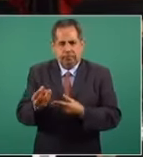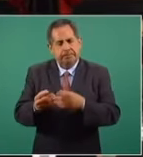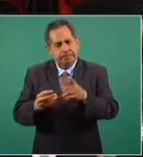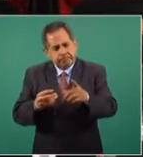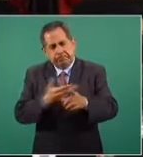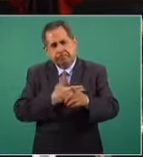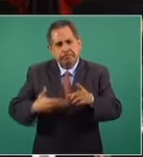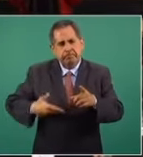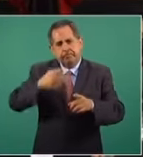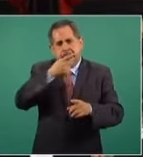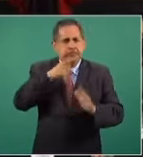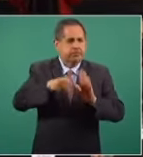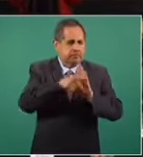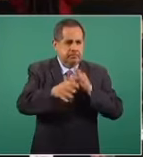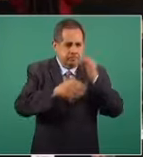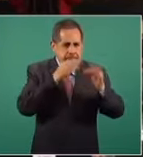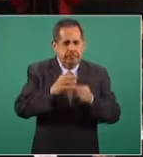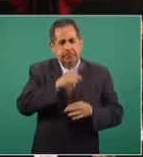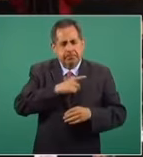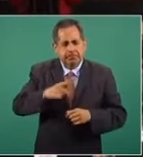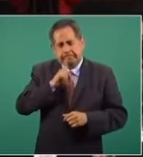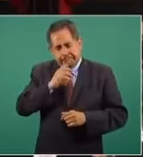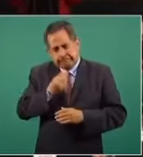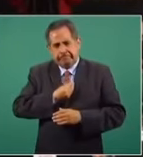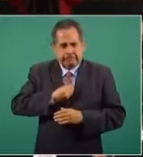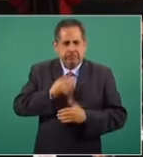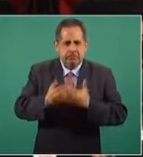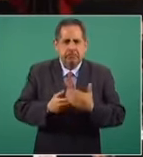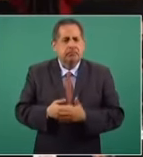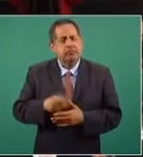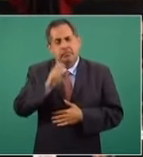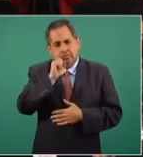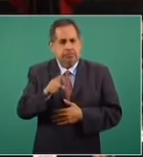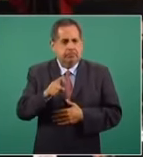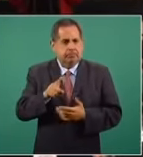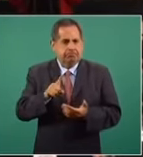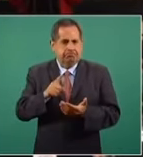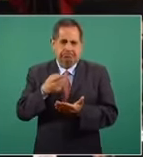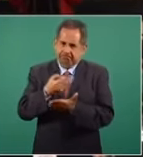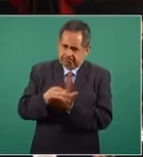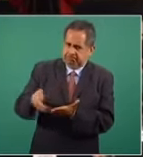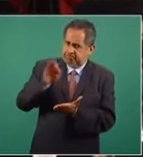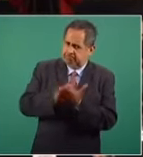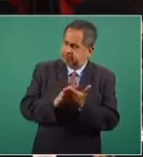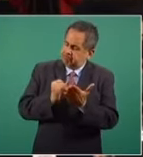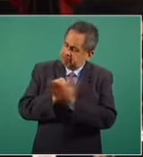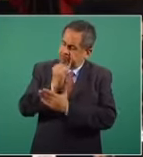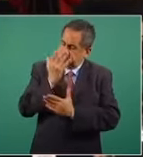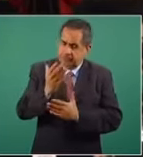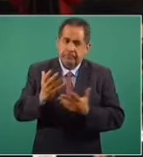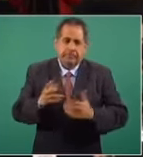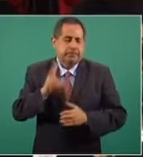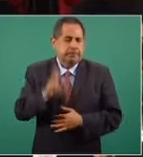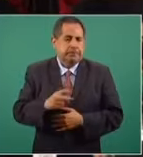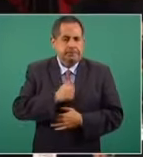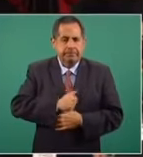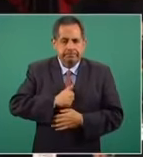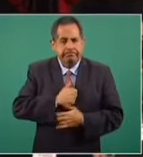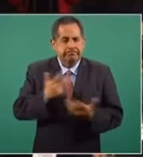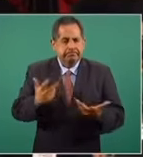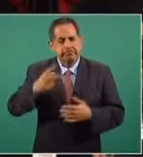de que el periodismo es una profesión que requiere abnegación, también requiere un grado fuerte de valentía y de determinación. Lamentablemente